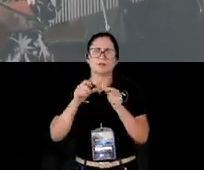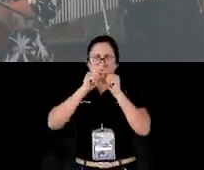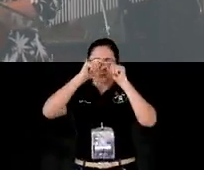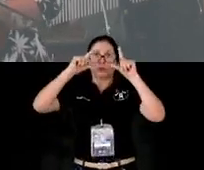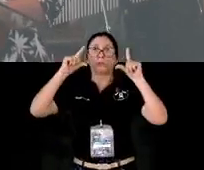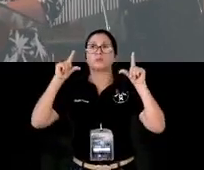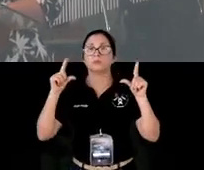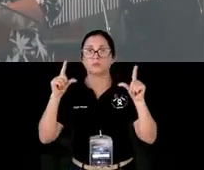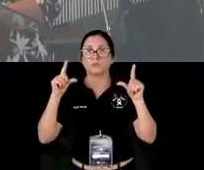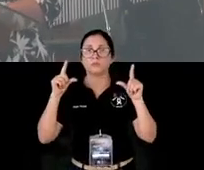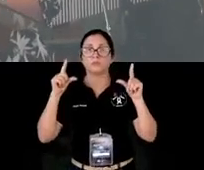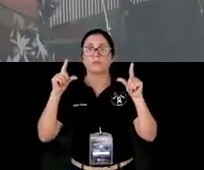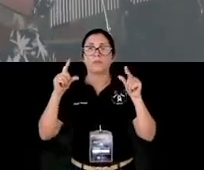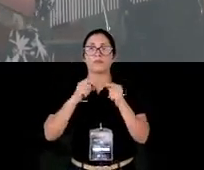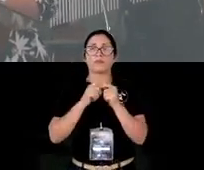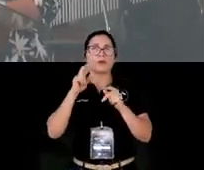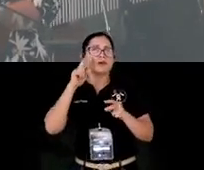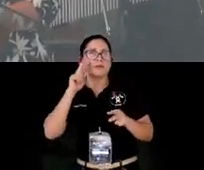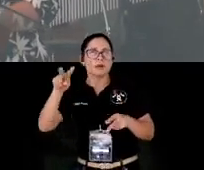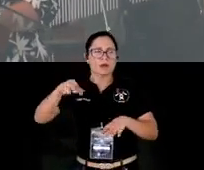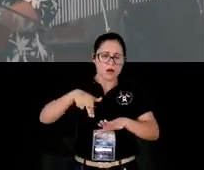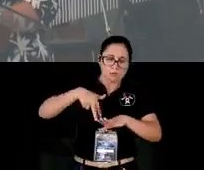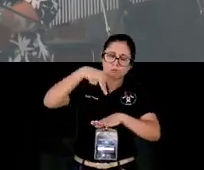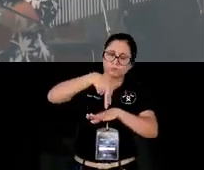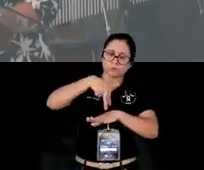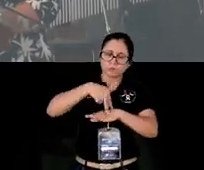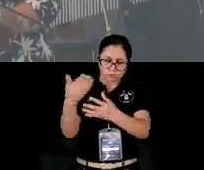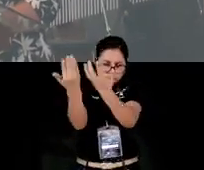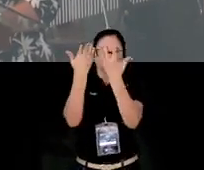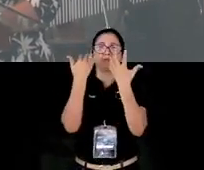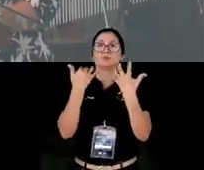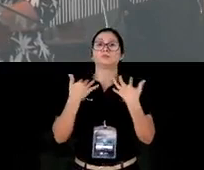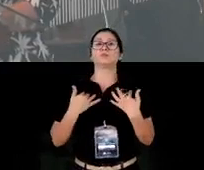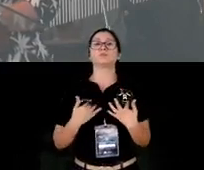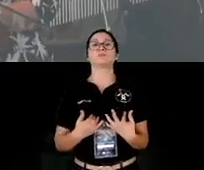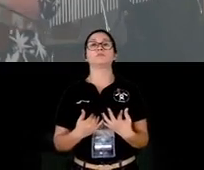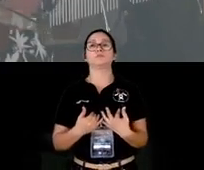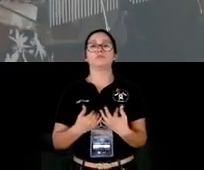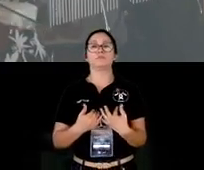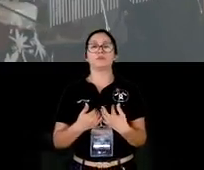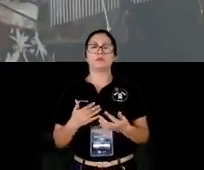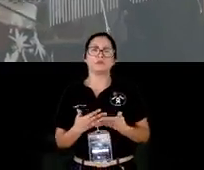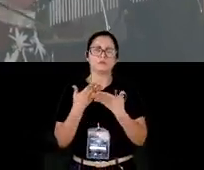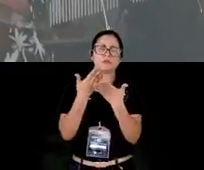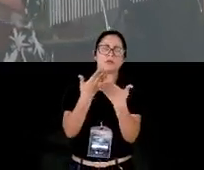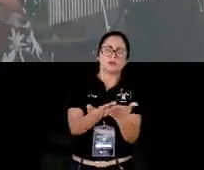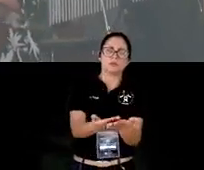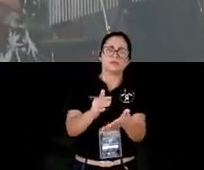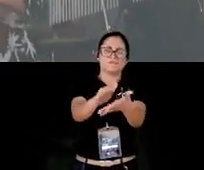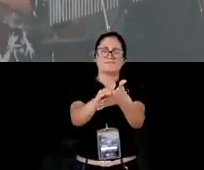y al ver a Pedro se incorporó, y él, dándole la